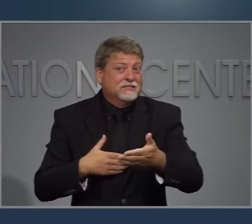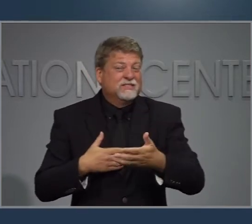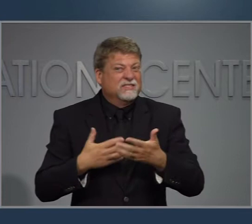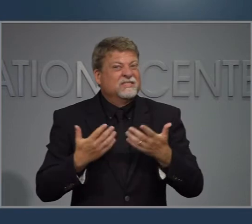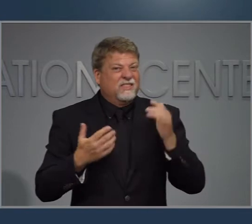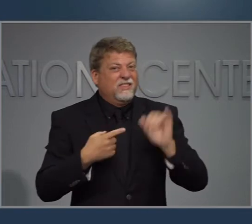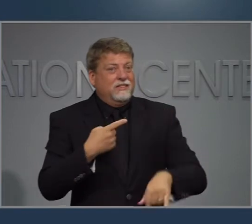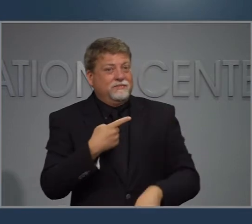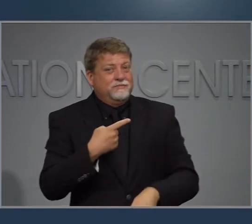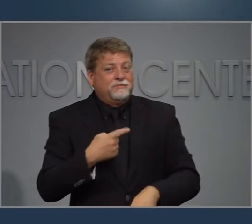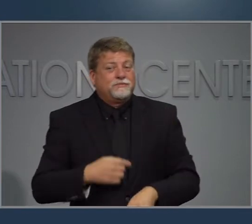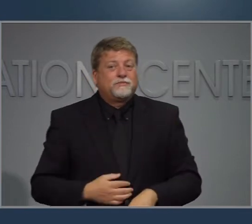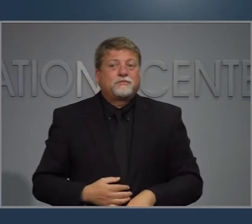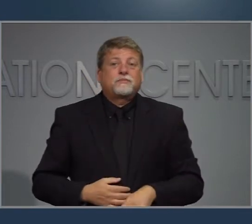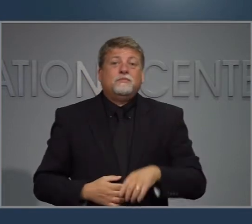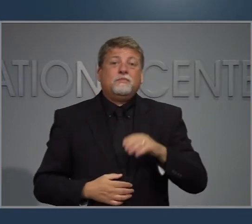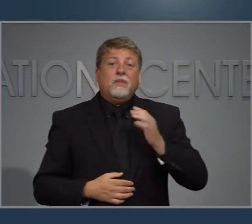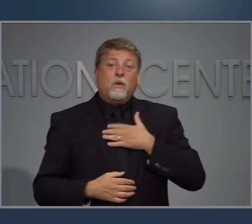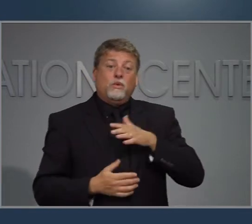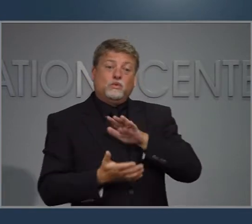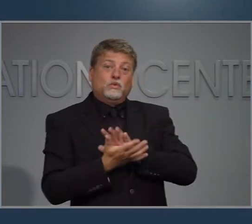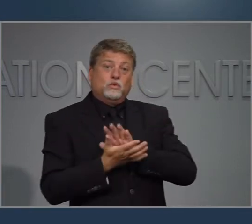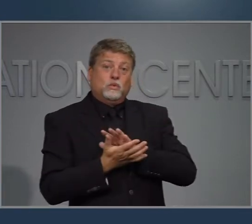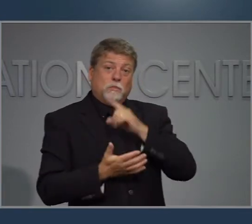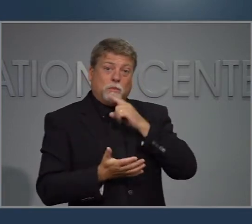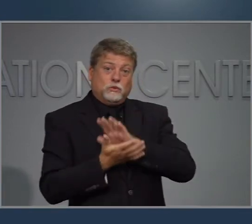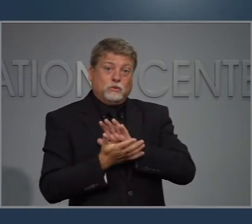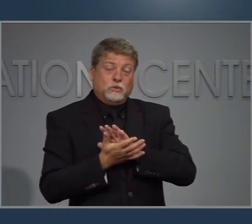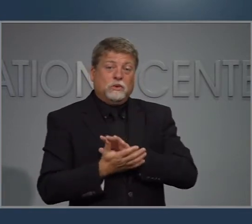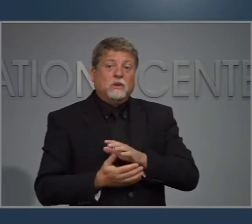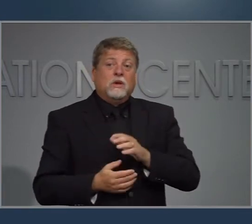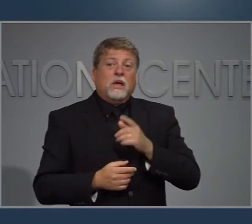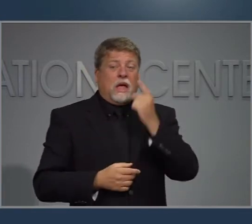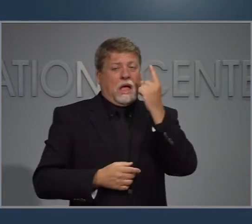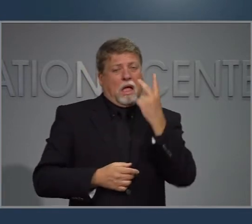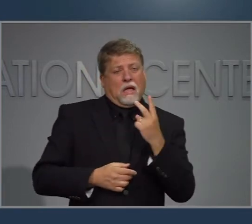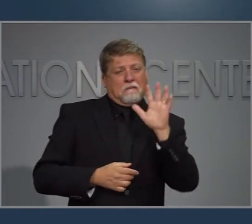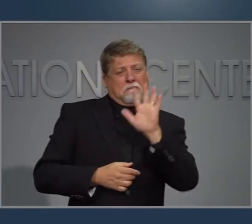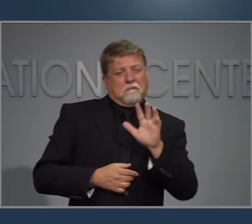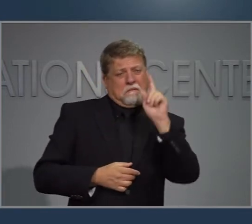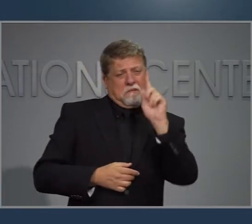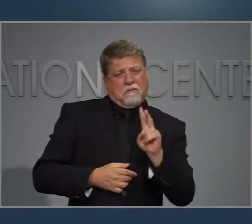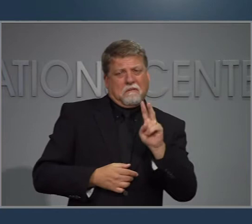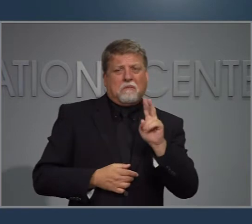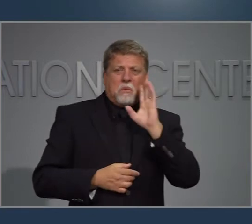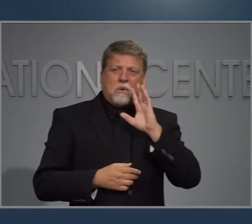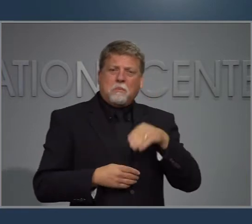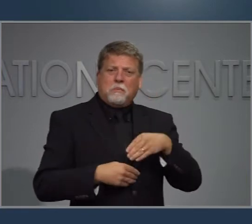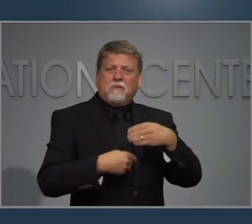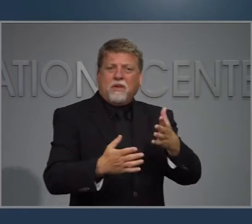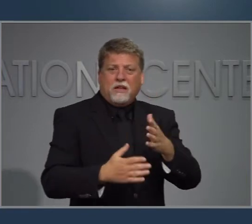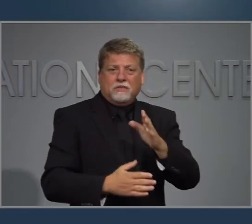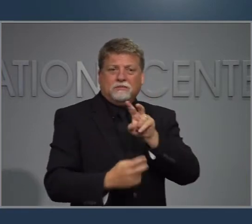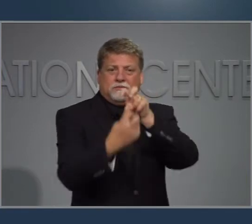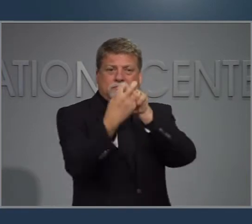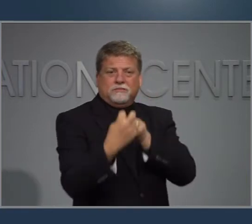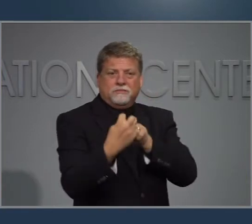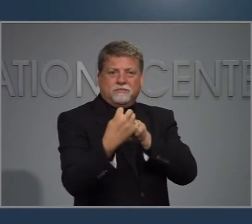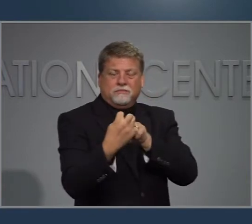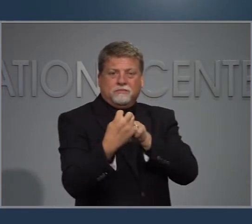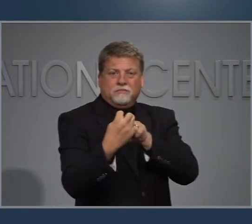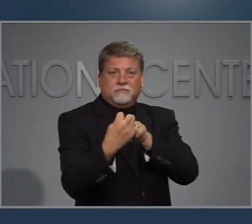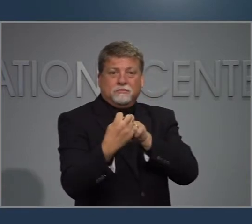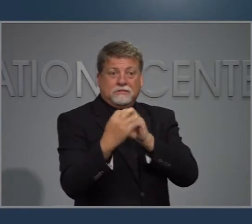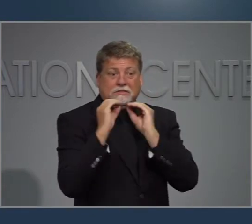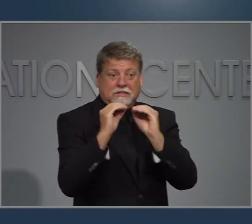varias aperturas y van a ver aquí en el mapa que la mitad de los distritos escolares de kinder al 12º están ofreciendo algún